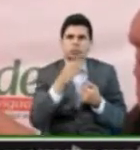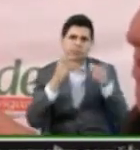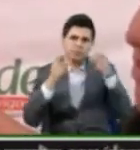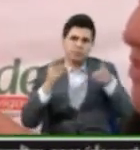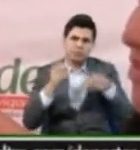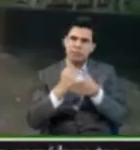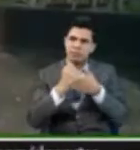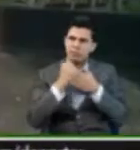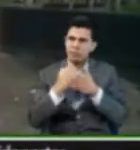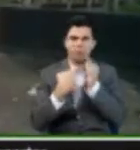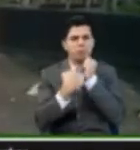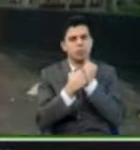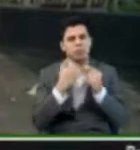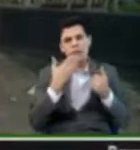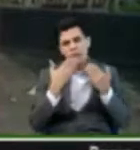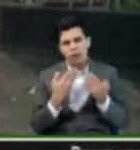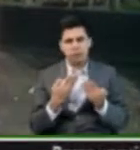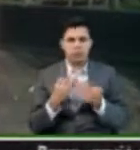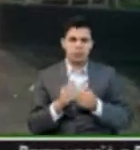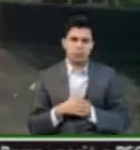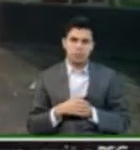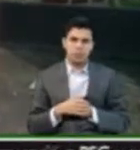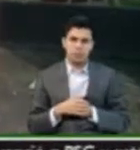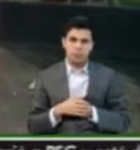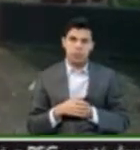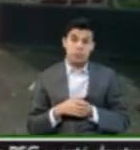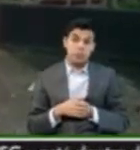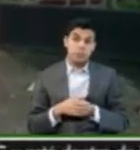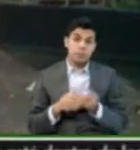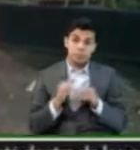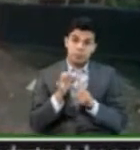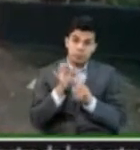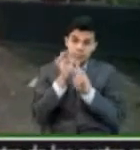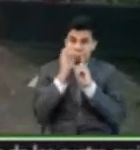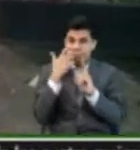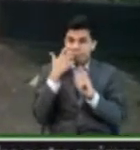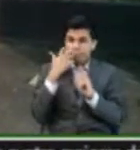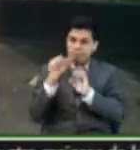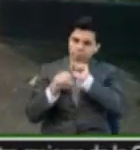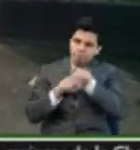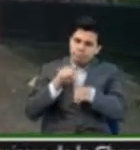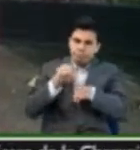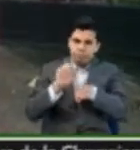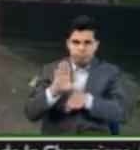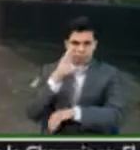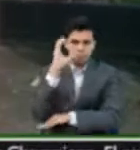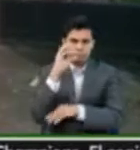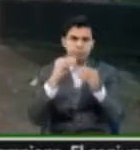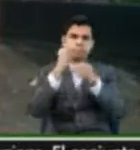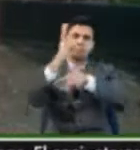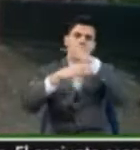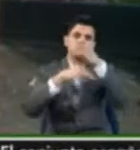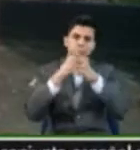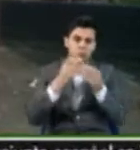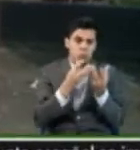todos los que me han colaborado. Uno de los equipos que sin duda se ha convertido en un emblema del ciclismo, no solamente en Colombia, sino en el mundo, es el